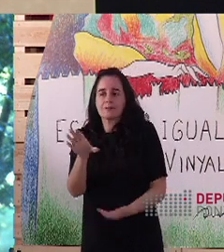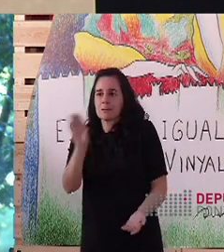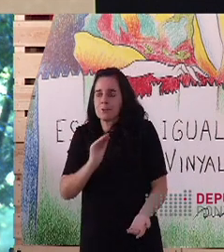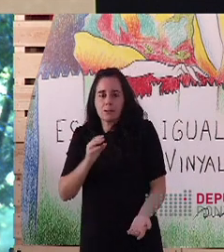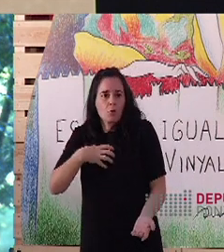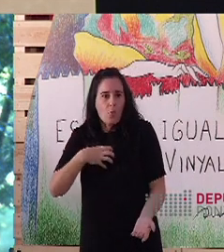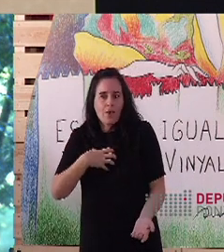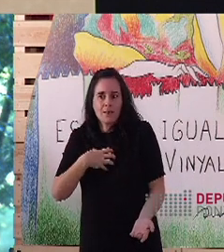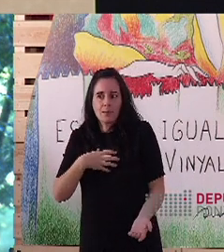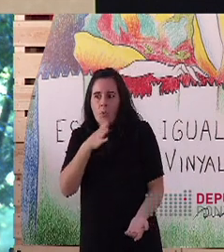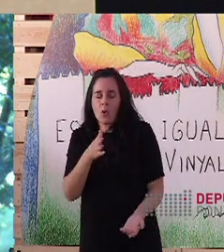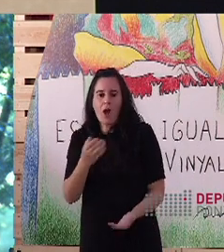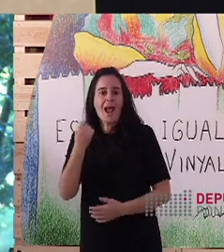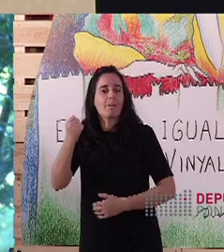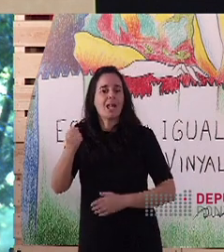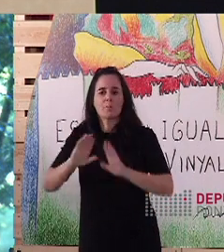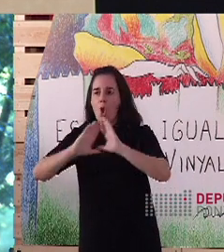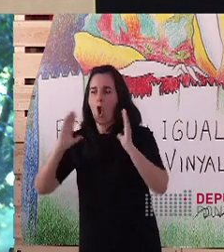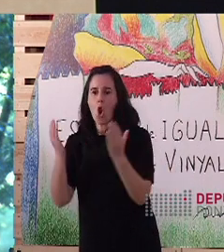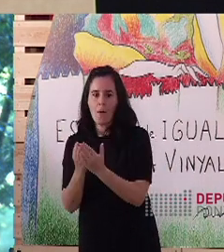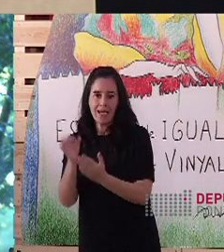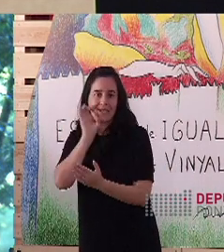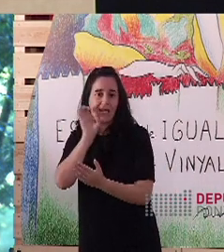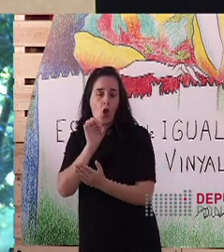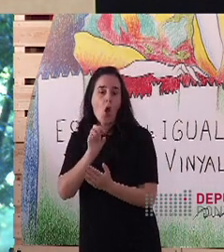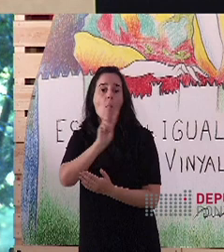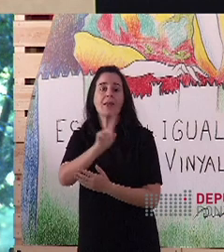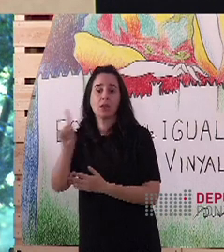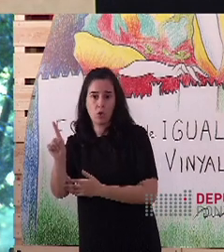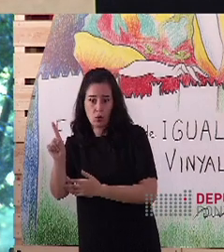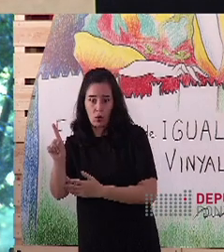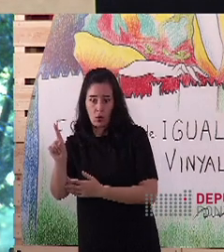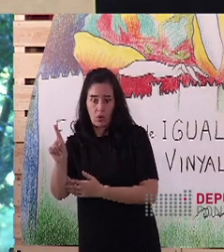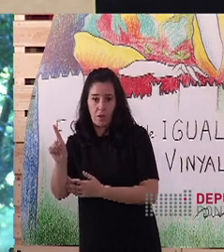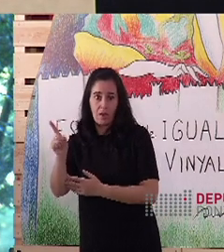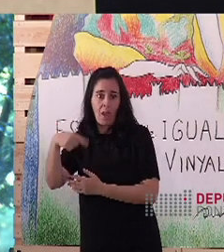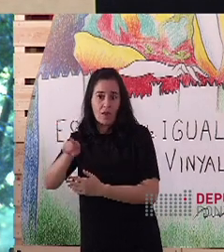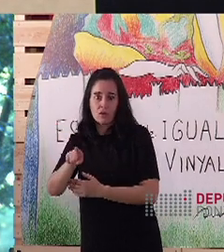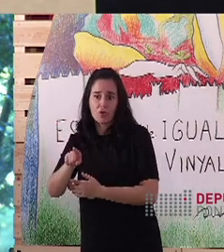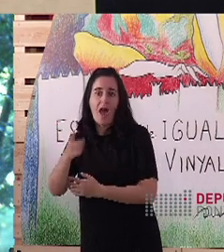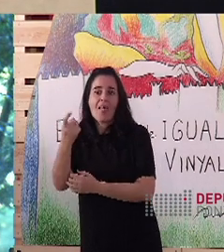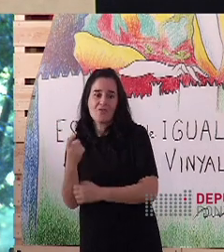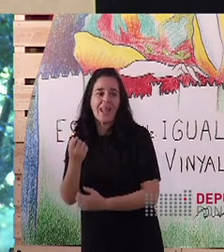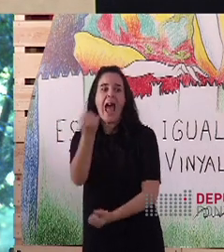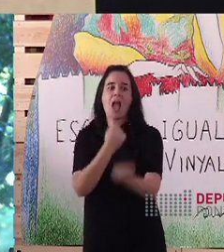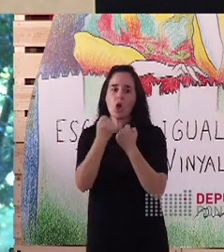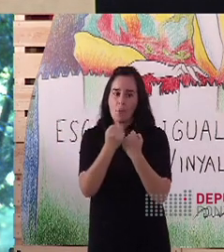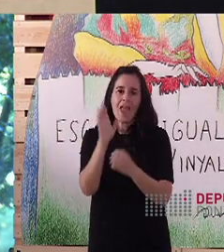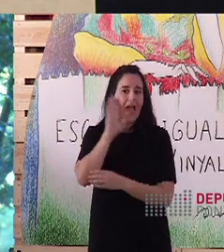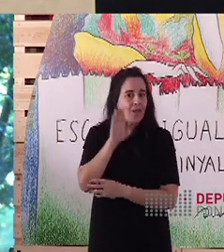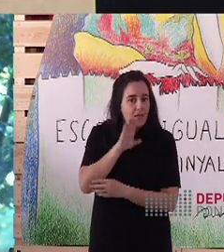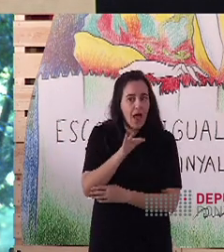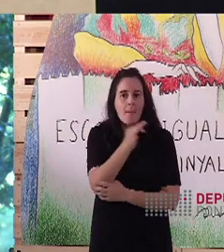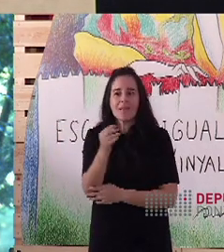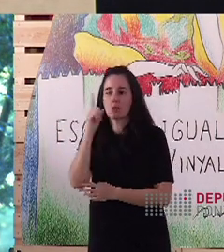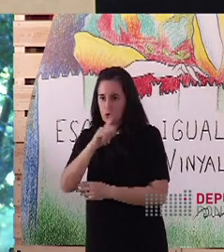no se puede comprender el capitalismo global del siglo XXI sin las economías ilícitas y más concretamente no se puede entender sin